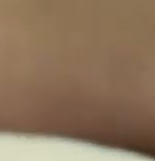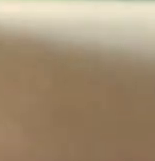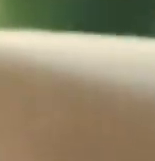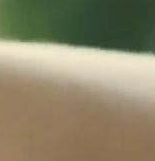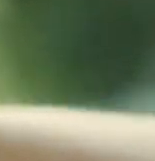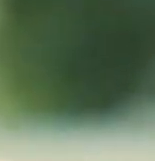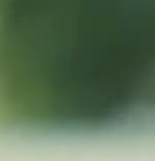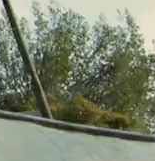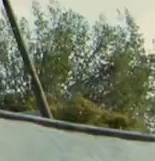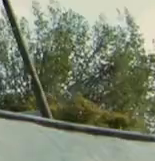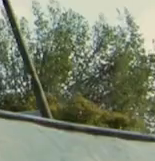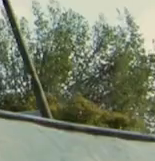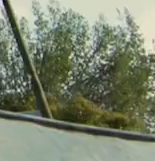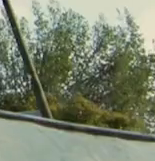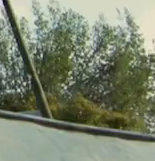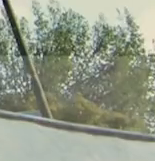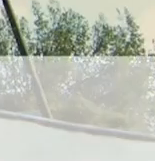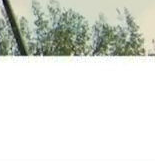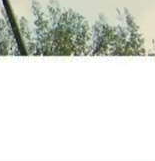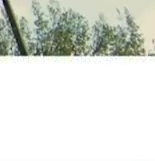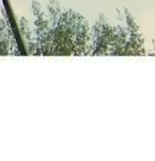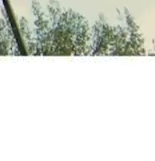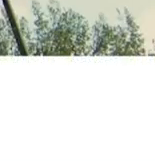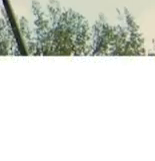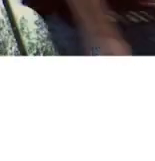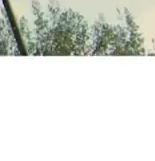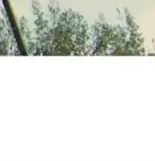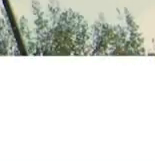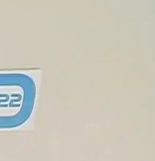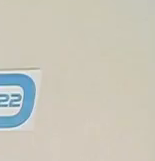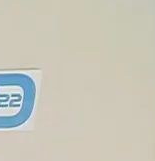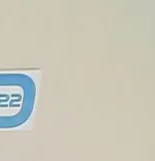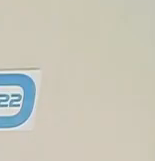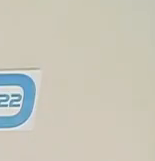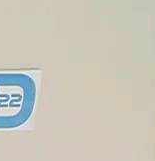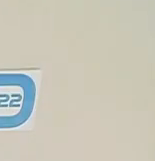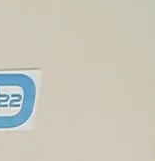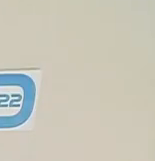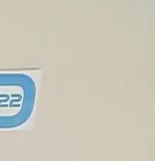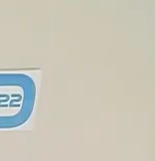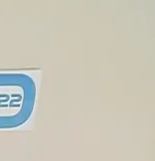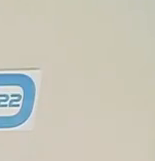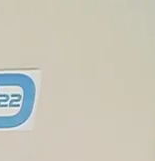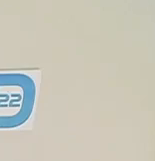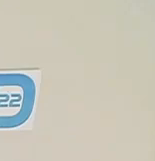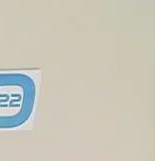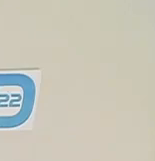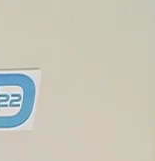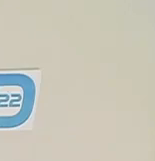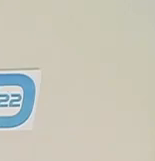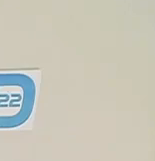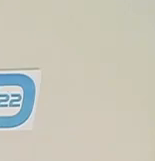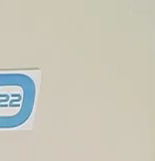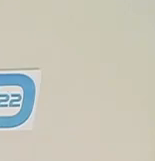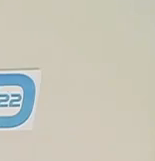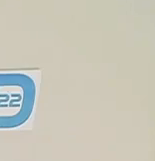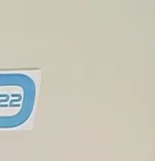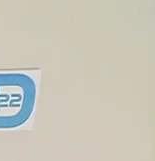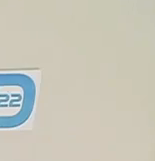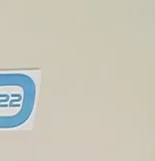800-911-2000. Para vivir feliz, no necesitas meterte nada. Hoy en el arranque de esta 11ª temporada de